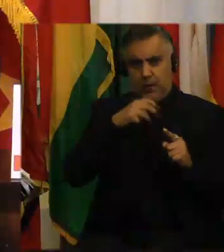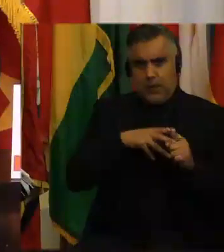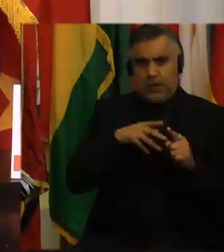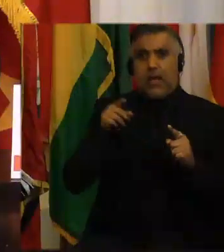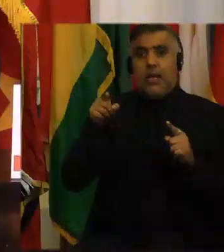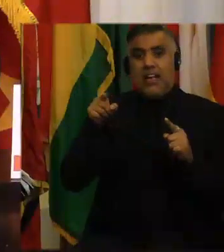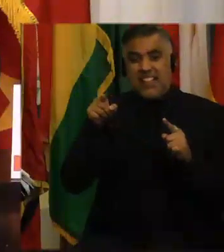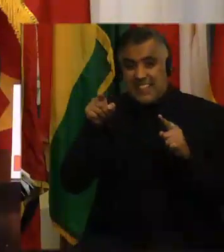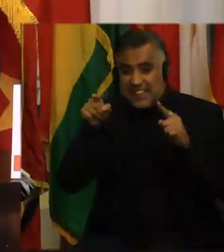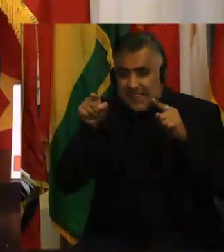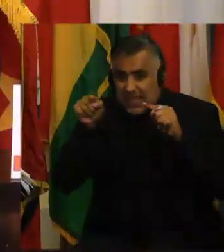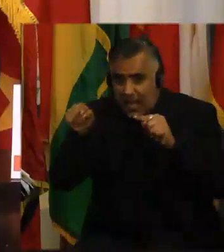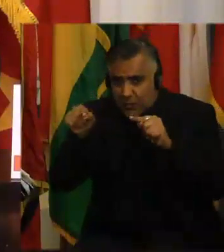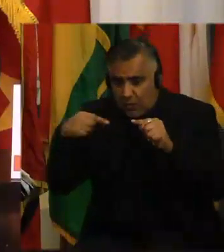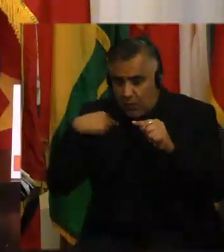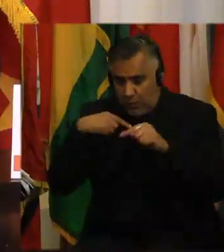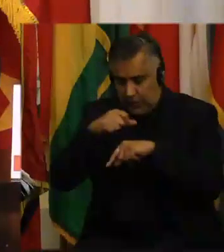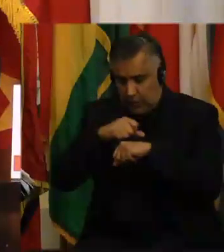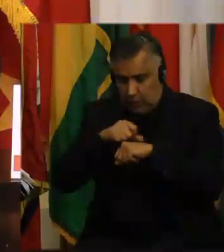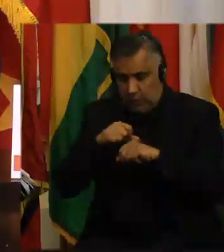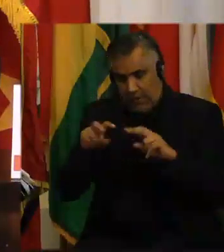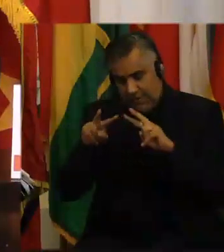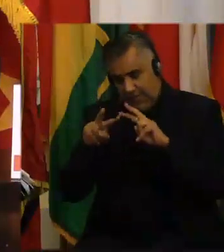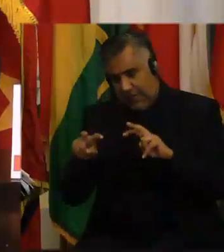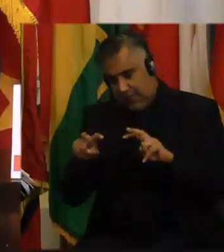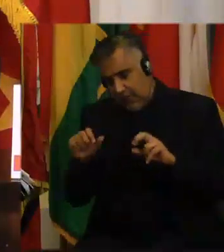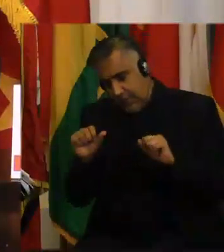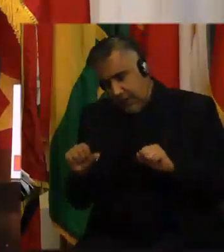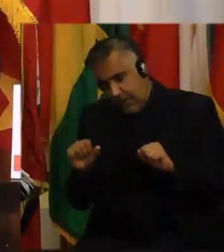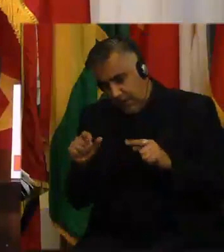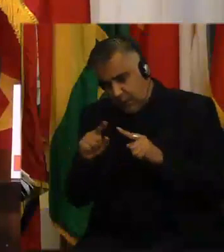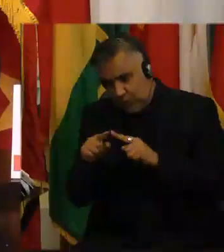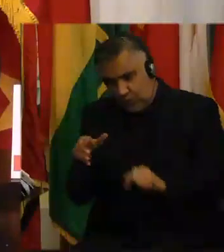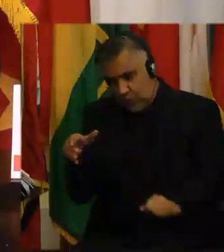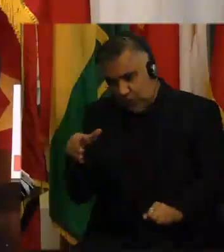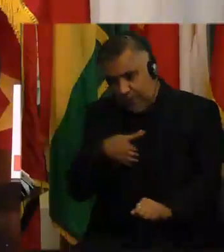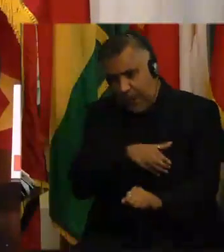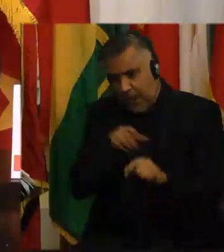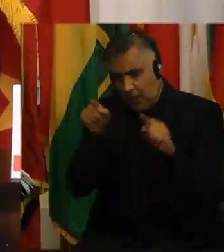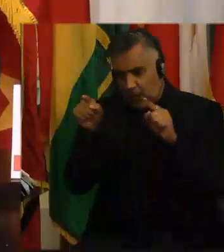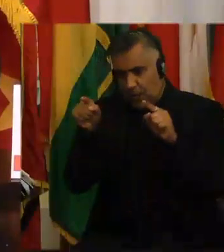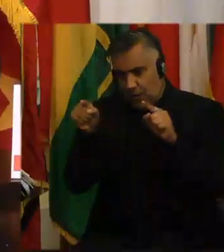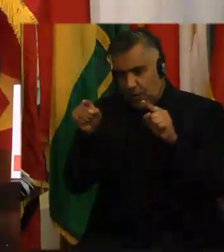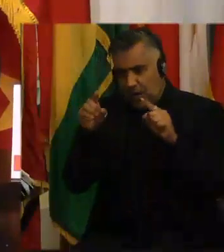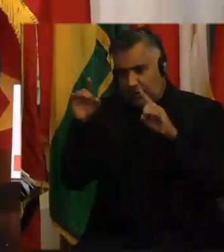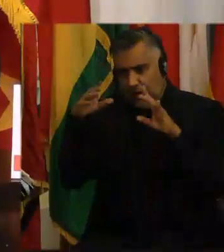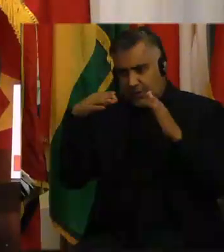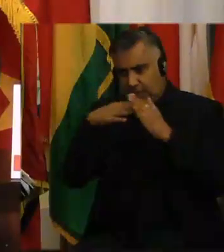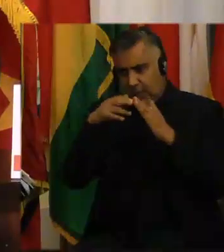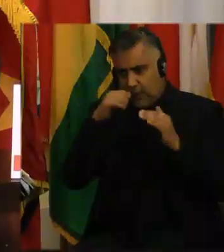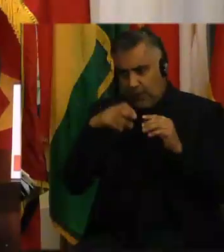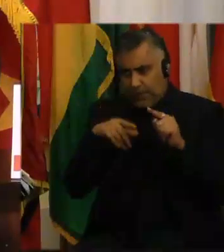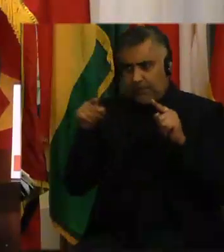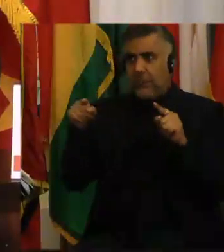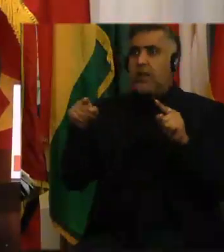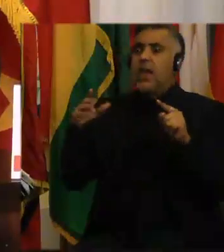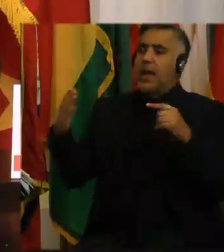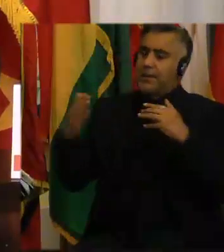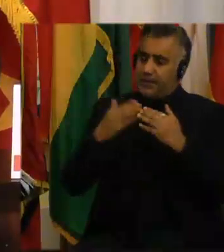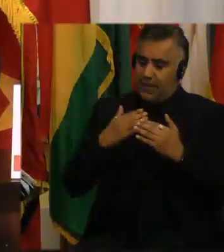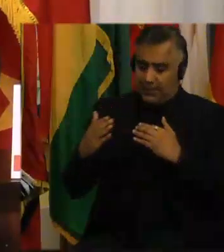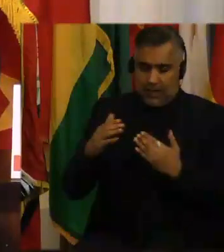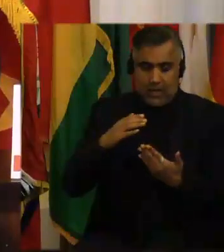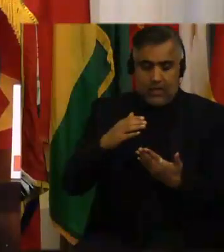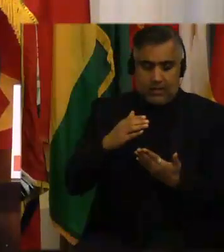trabajar, el análisis de poder existente en la violencia contra las mujeres. Y además la convención, y me parece que esto también